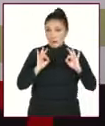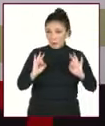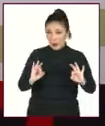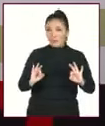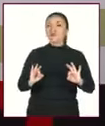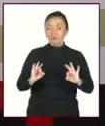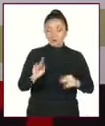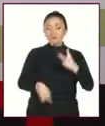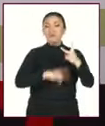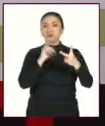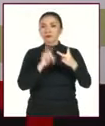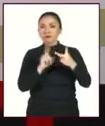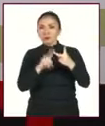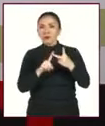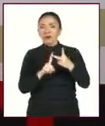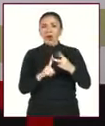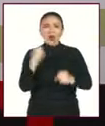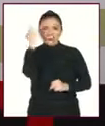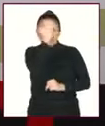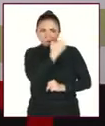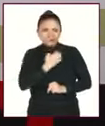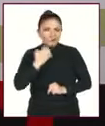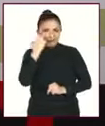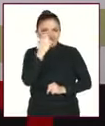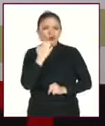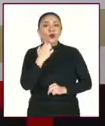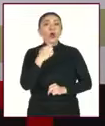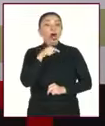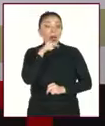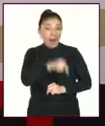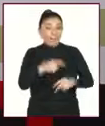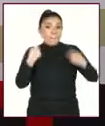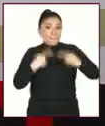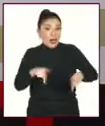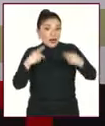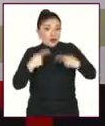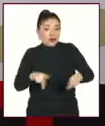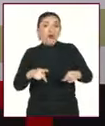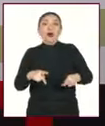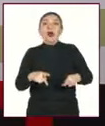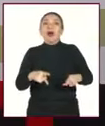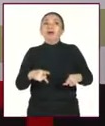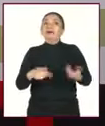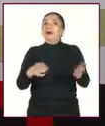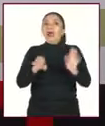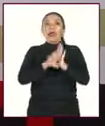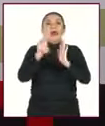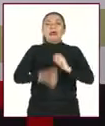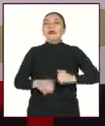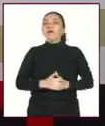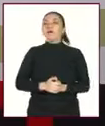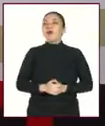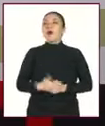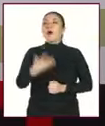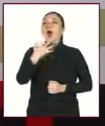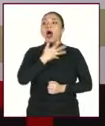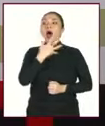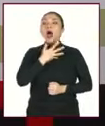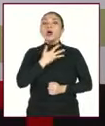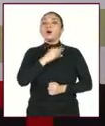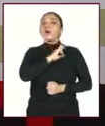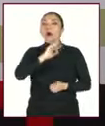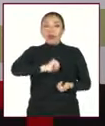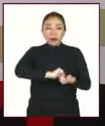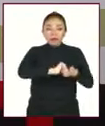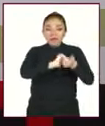valorar a alguien que esté en una situación, generalmente cuando va a entrar alguien en un paro cardíaco o